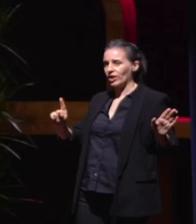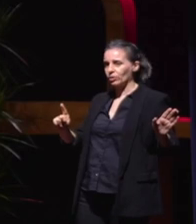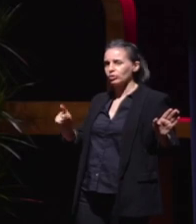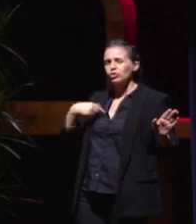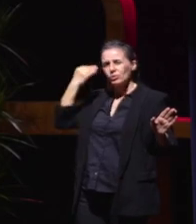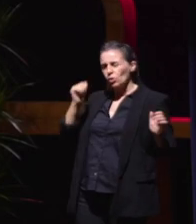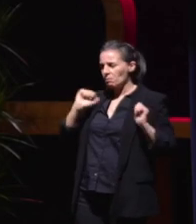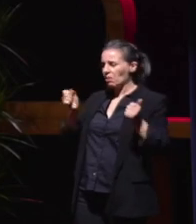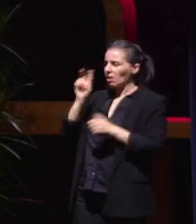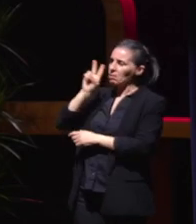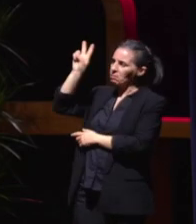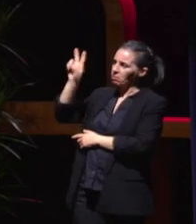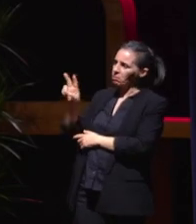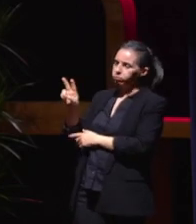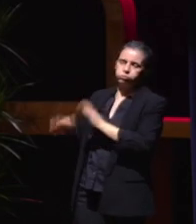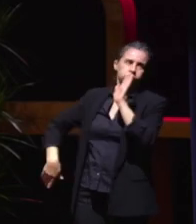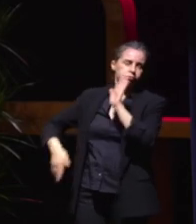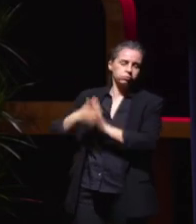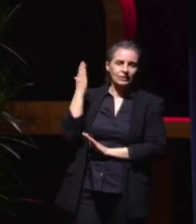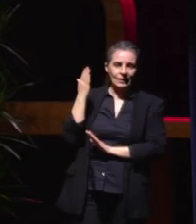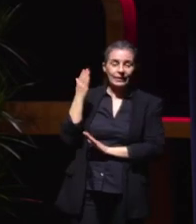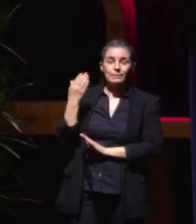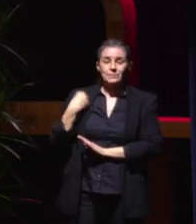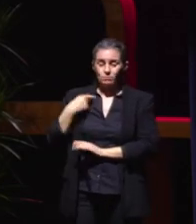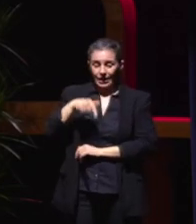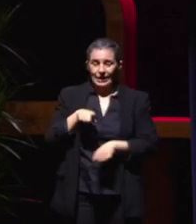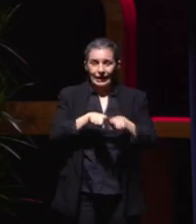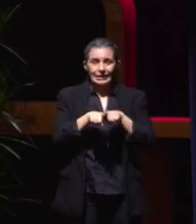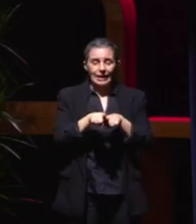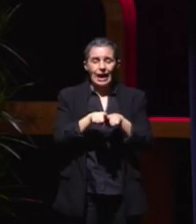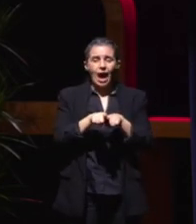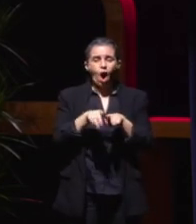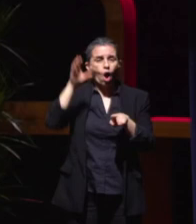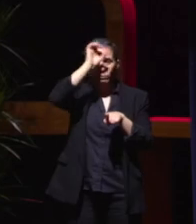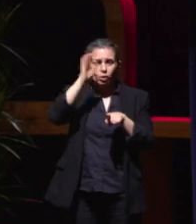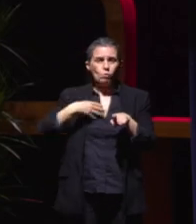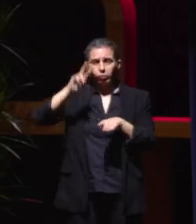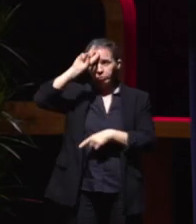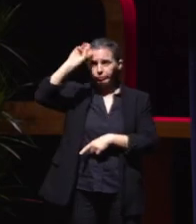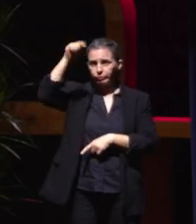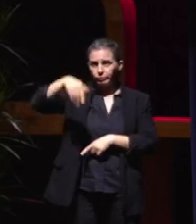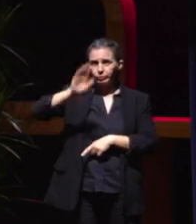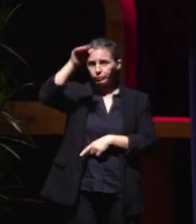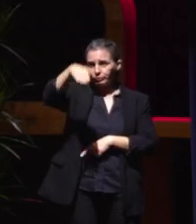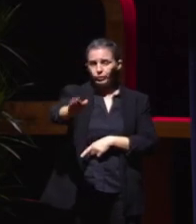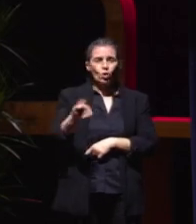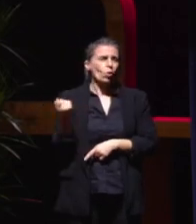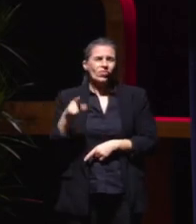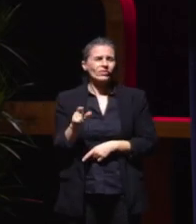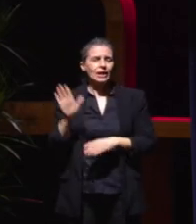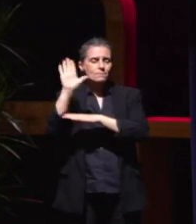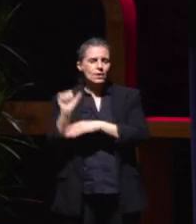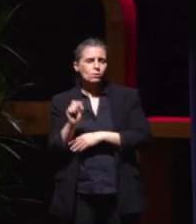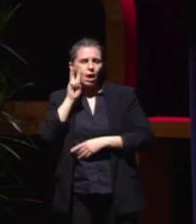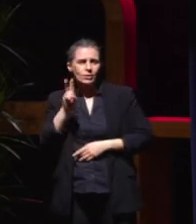es decir que para ser crítico en este país no había ni que hacer tu trabajo no tenía tu opinión valía tanto que no tenías ni que ver las películas Tú decías